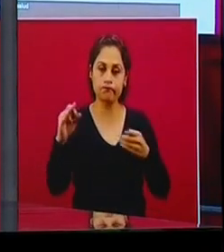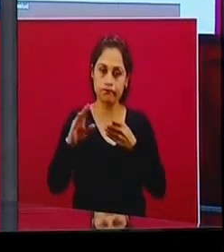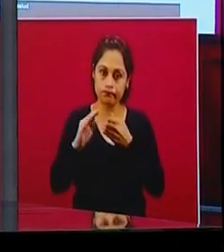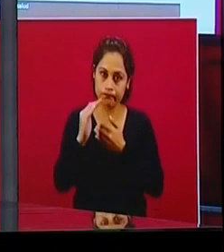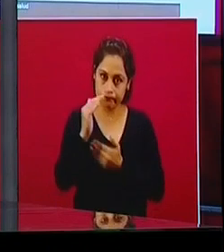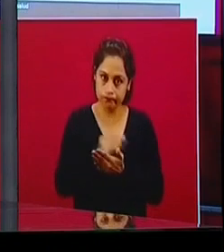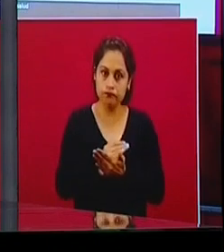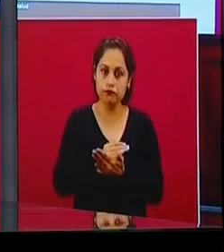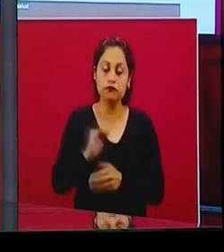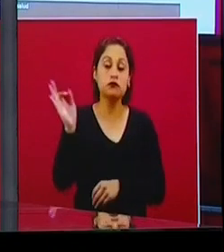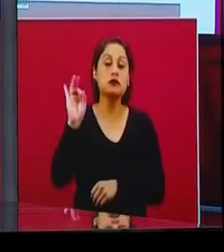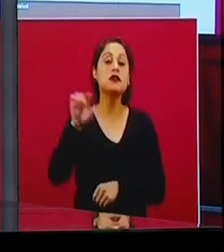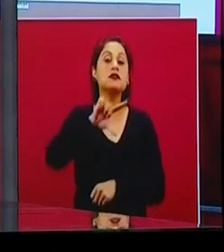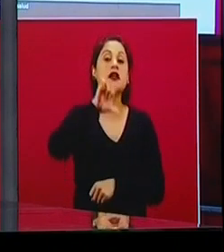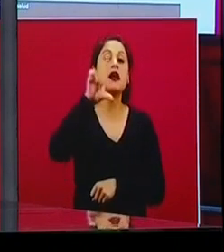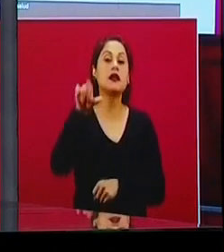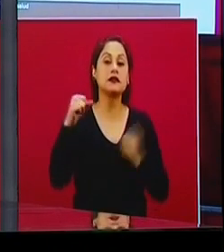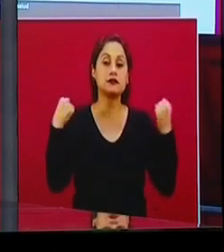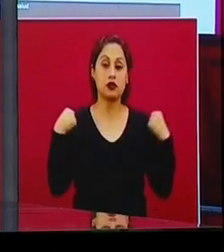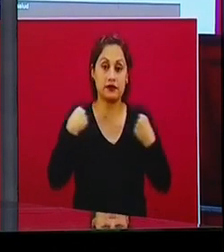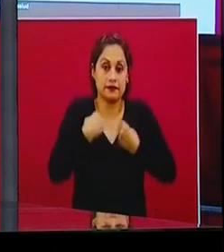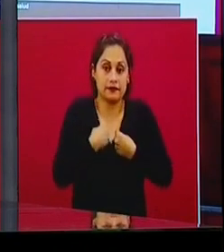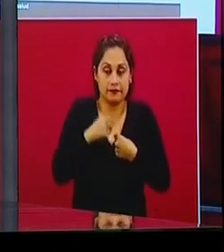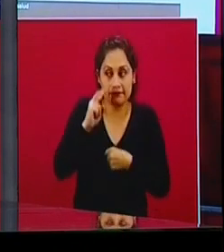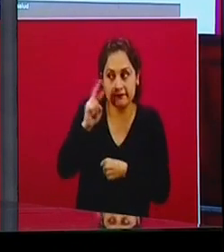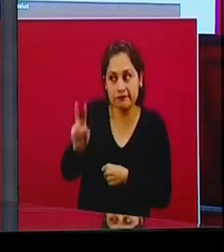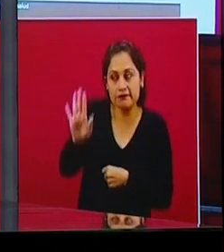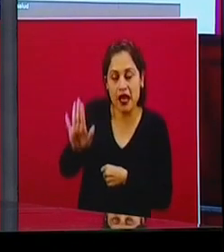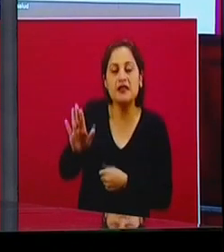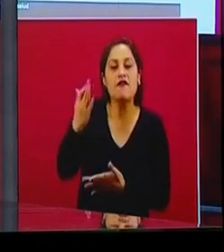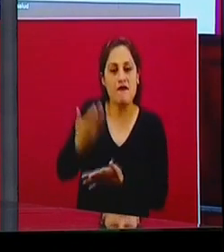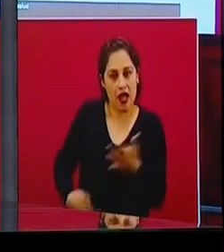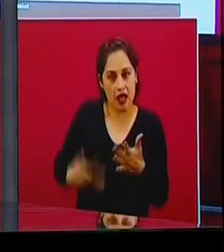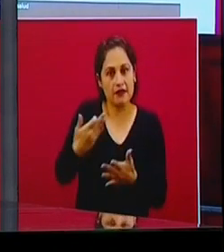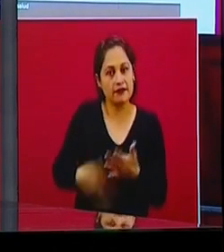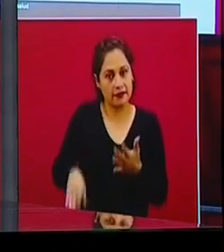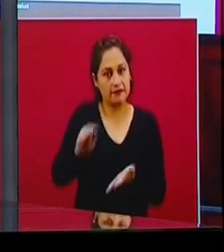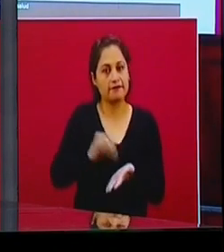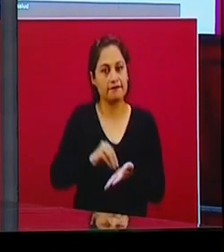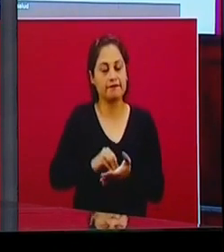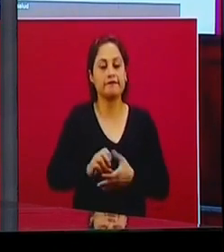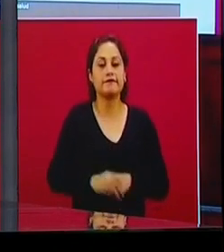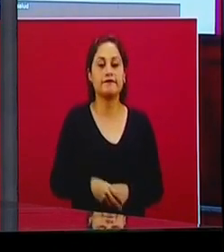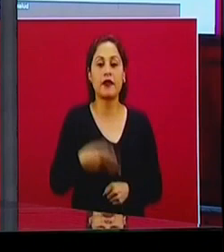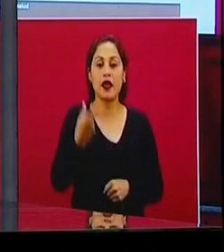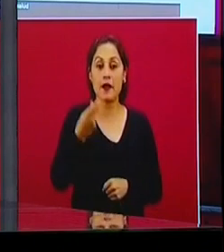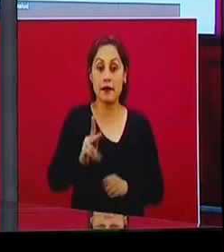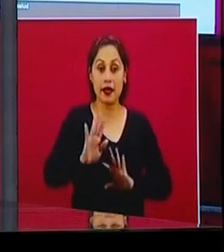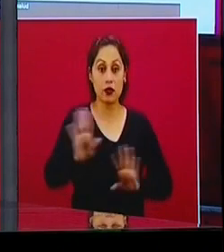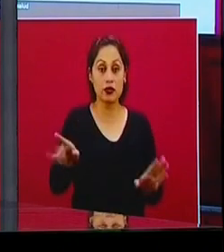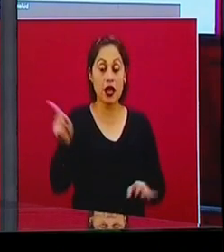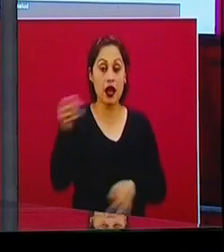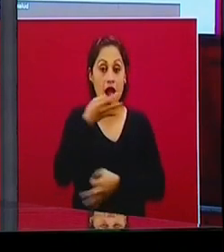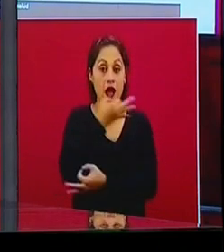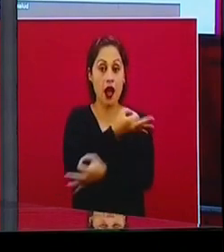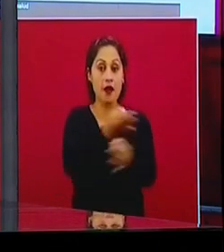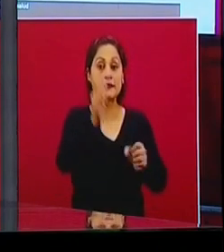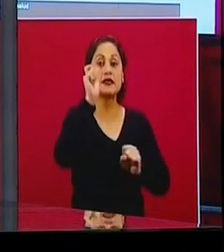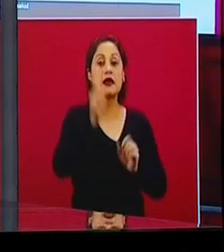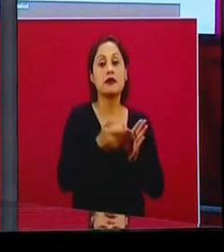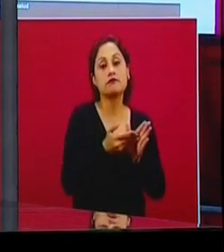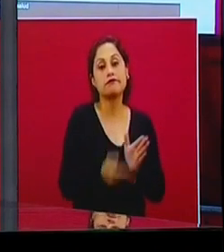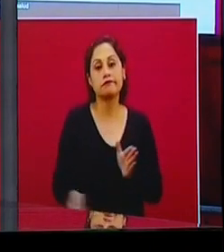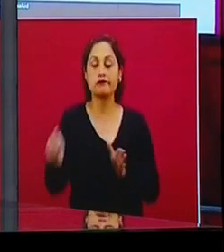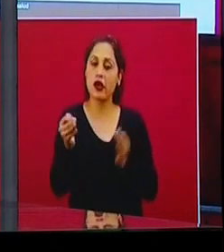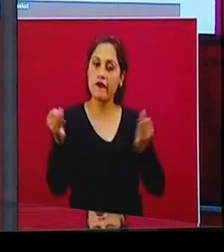una vacuna de influenza. El gobierno federal informó que adquirió 36.400.000 vacunas, un incremento de casi 4